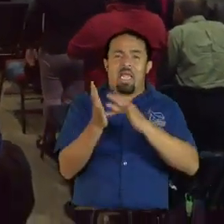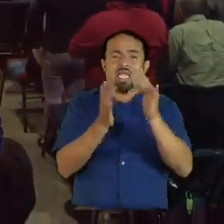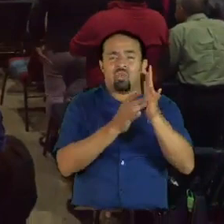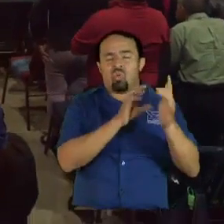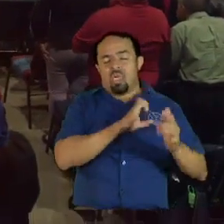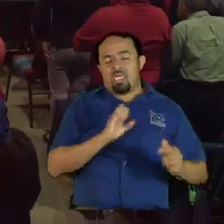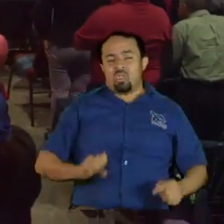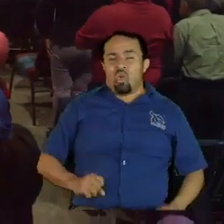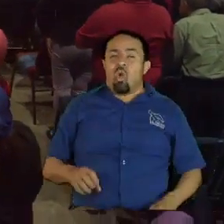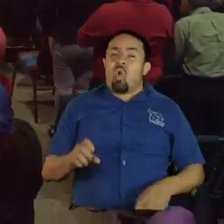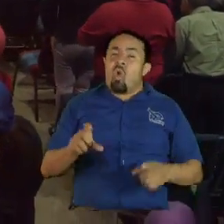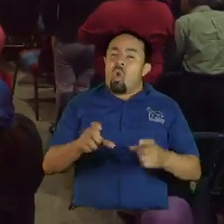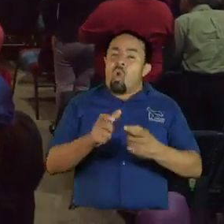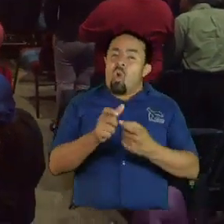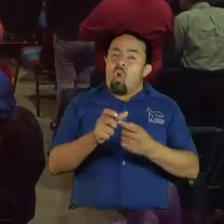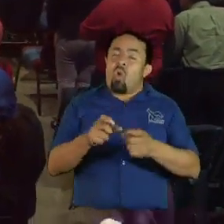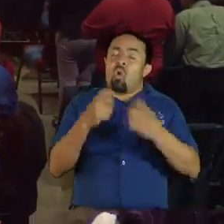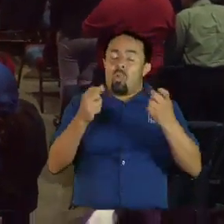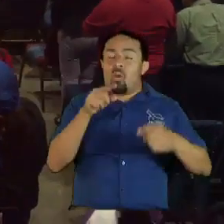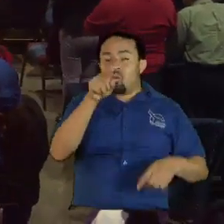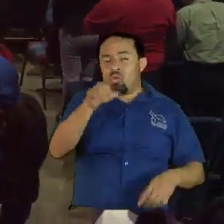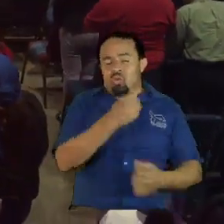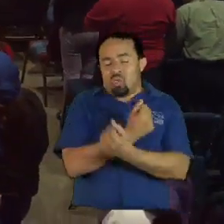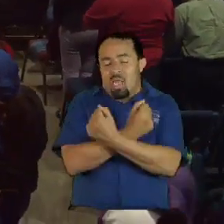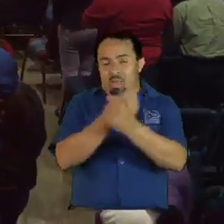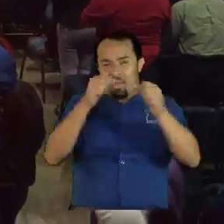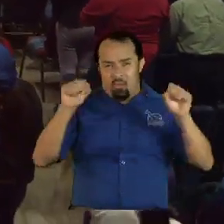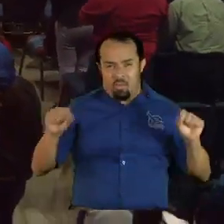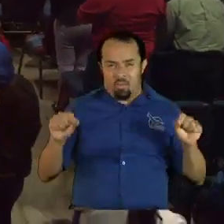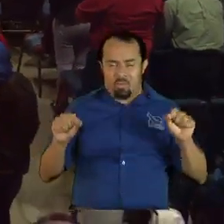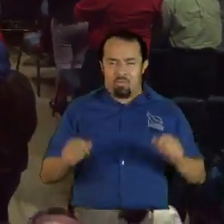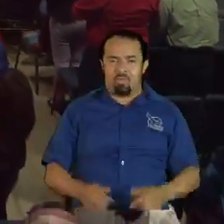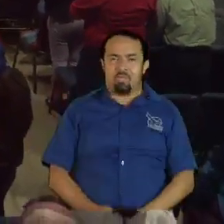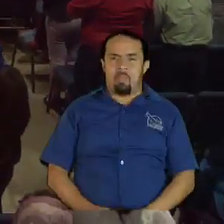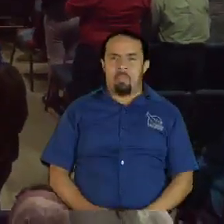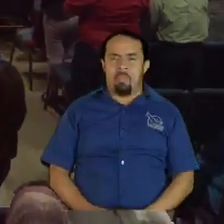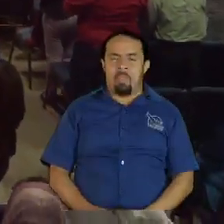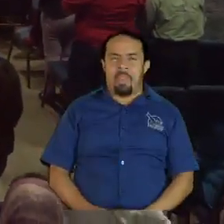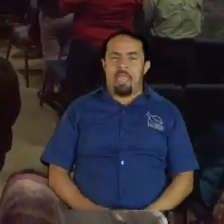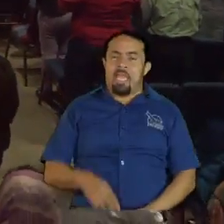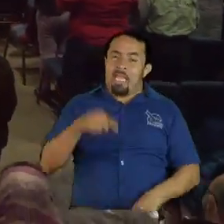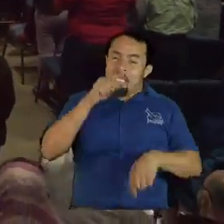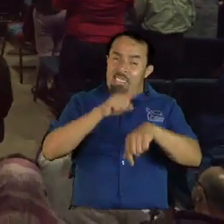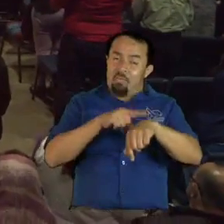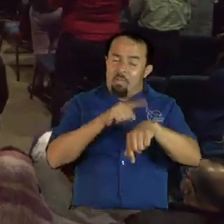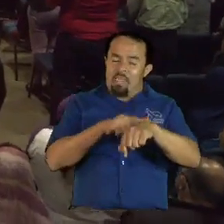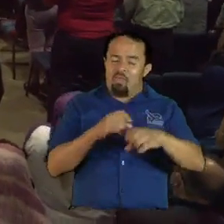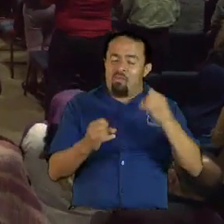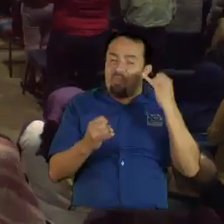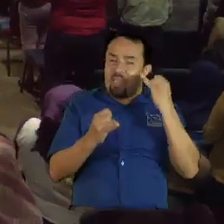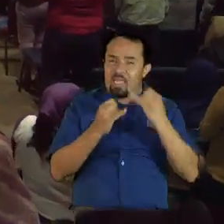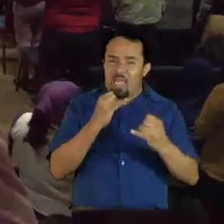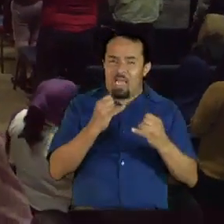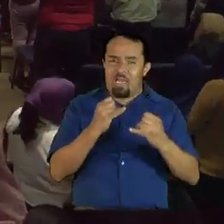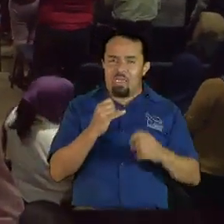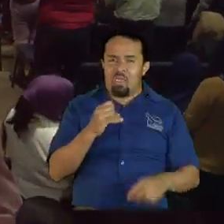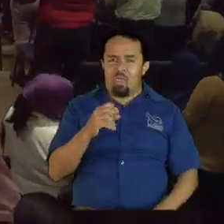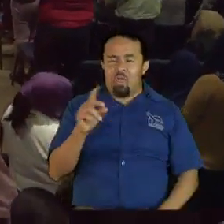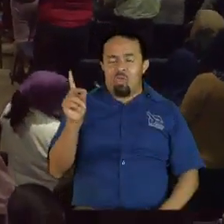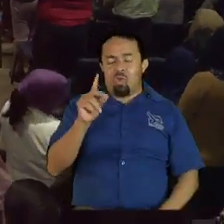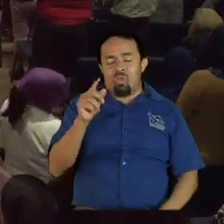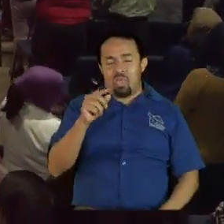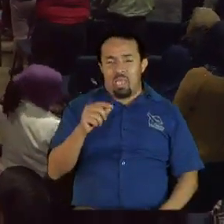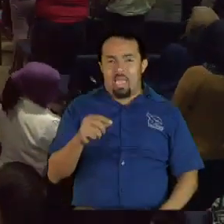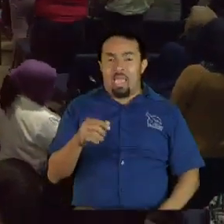Bienvenido, mi hermano. Aquí vienen más personas. Yo creo que es el momento final en donde está